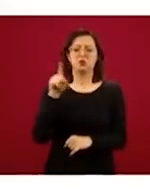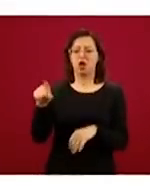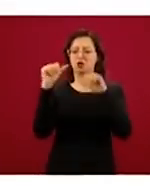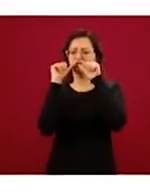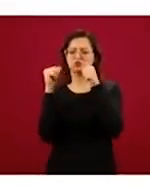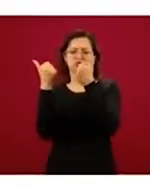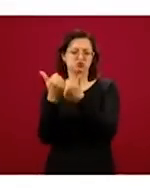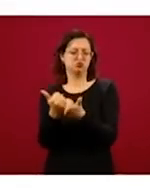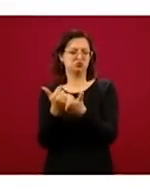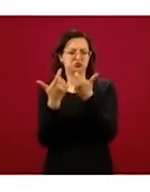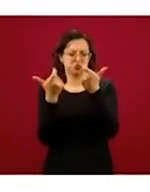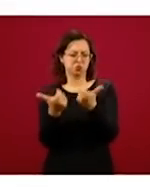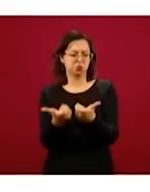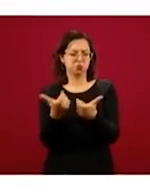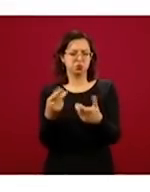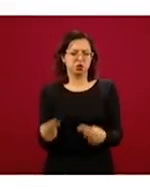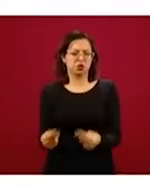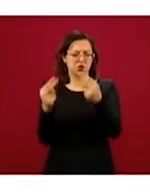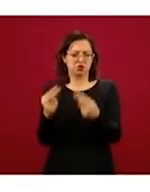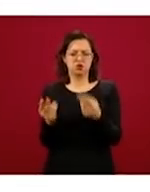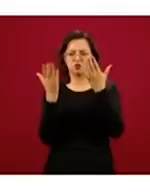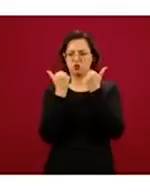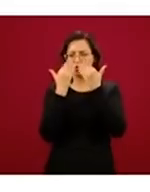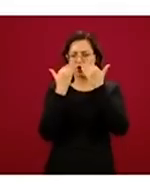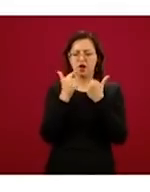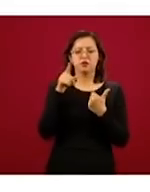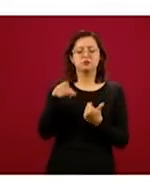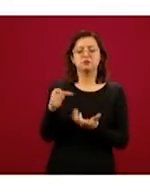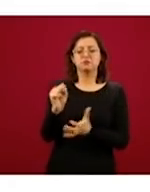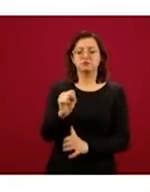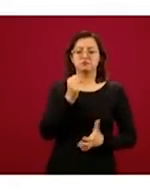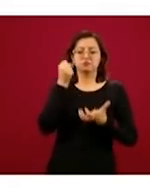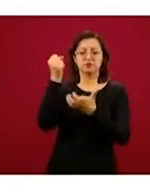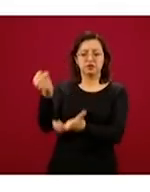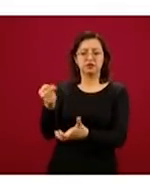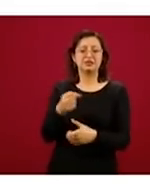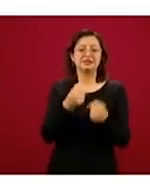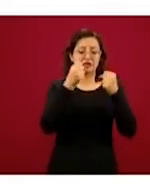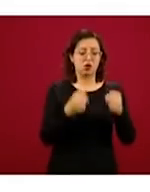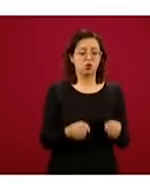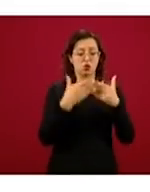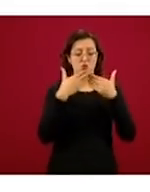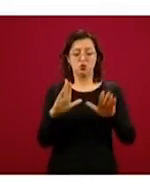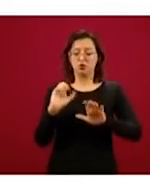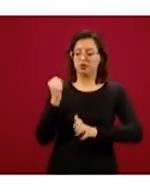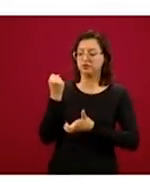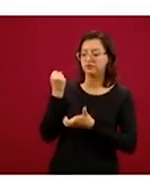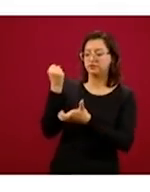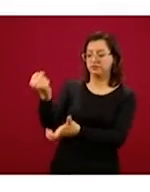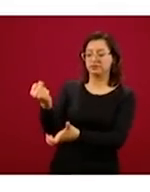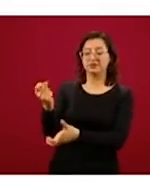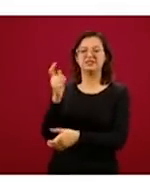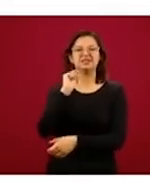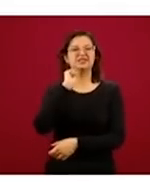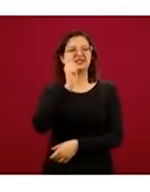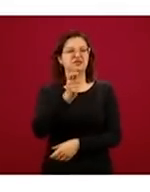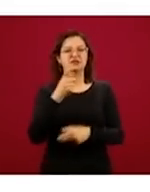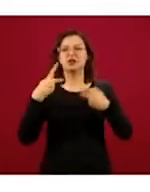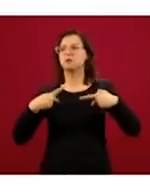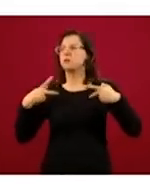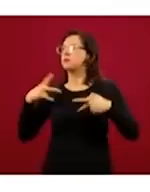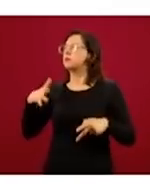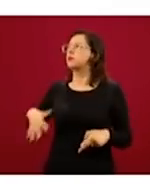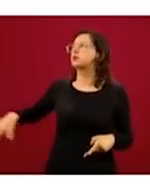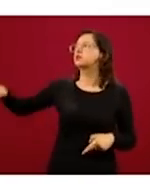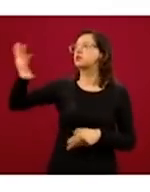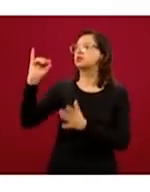que recibía su financiamiento del seguro popular es decir de los impuestos de todas y todos